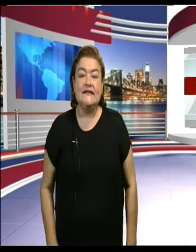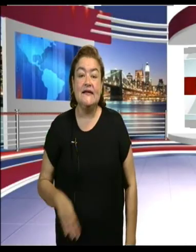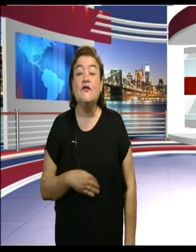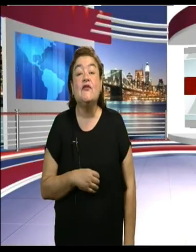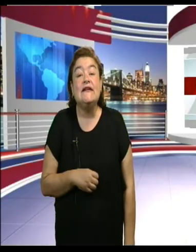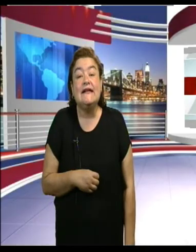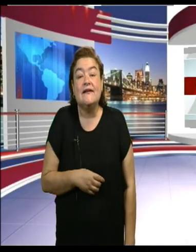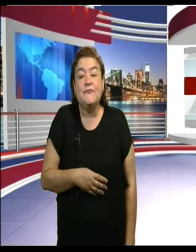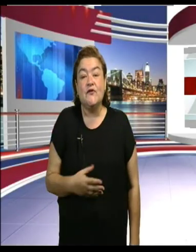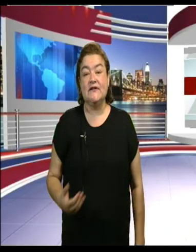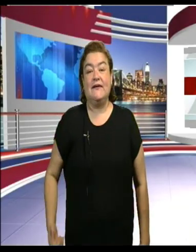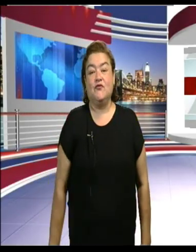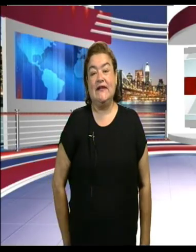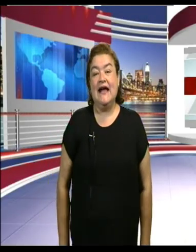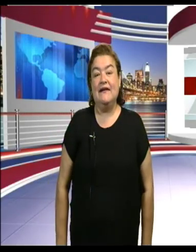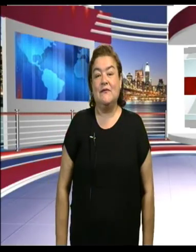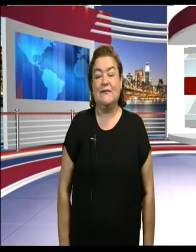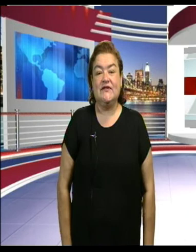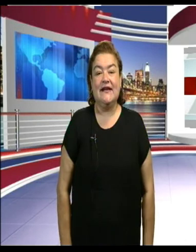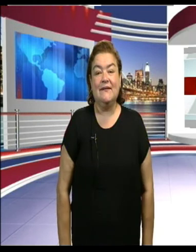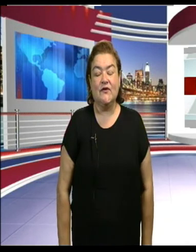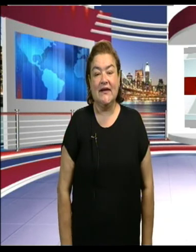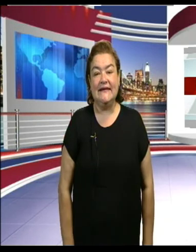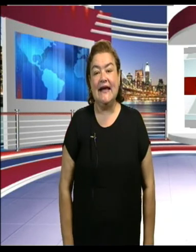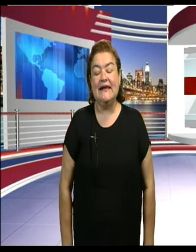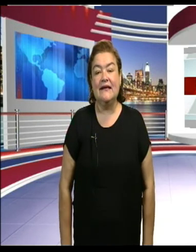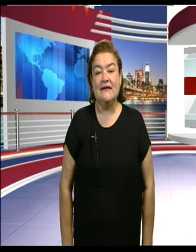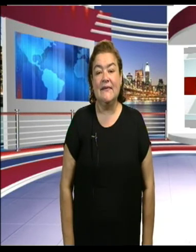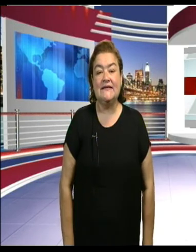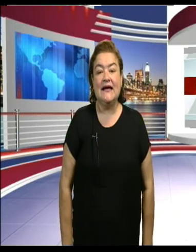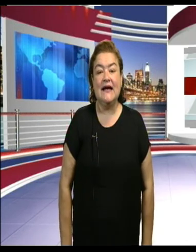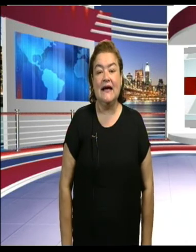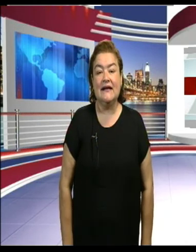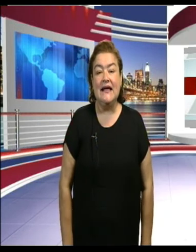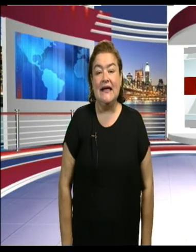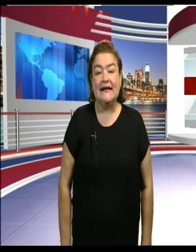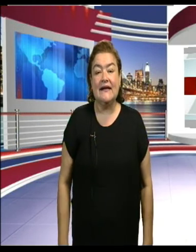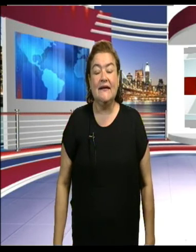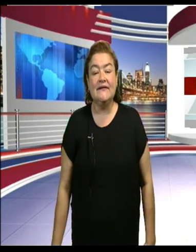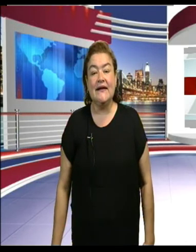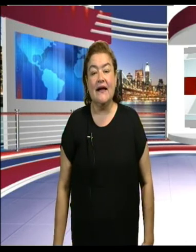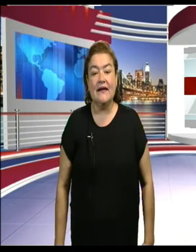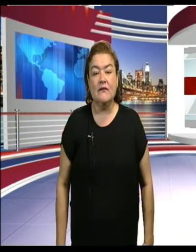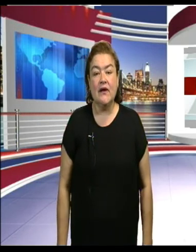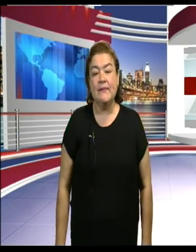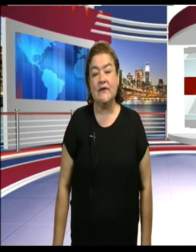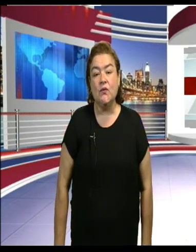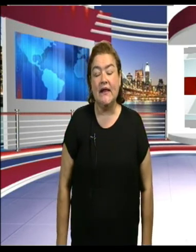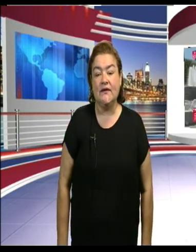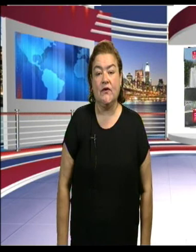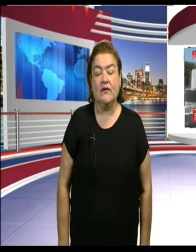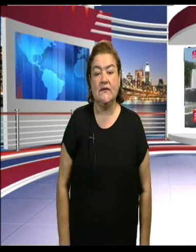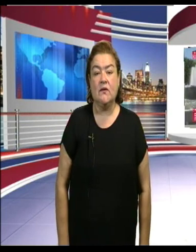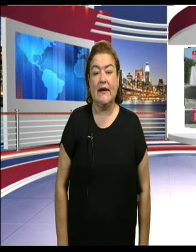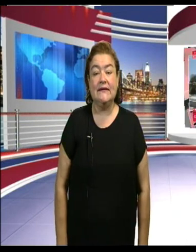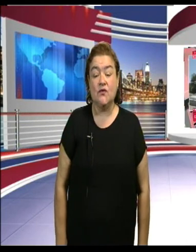Y siguiendo con este reporte mundial, le vamos a mostrar por qué Italia empieza a registrar una apertura dentro